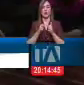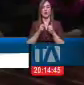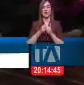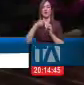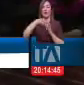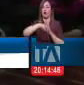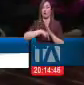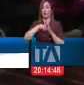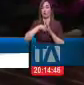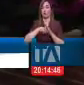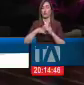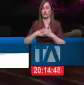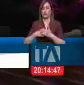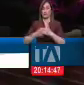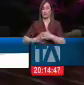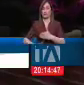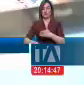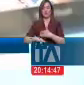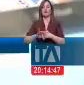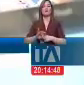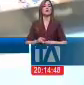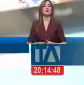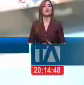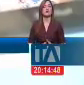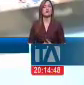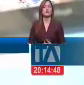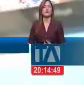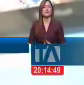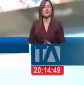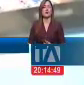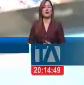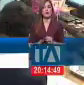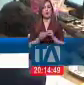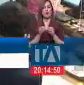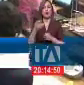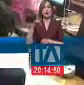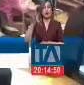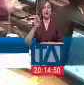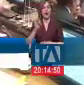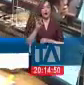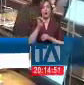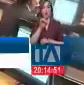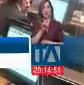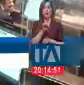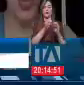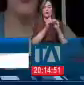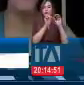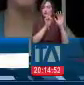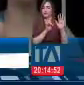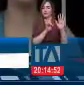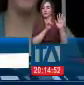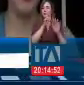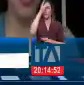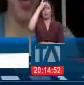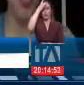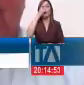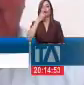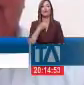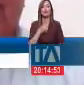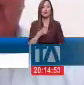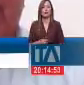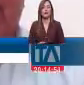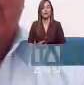del proyecto de interrupción del embarazo. Sin embargo, los bloques como Pachakutik, UNES y PSC han tomado una